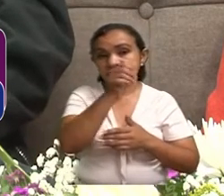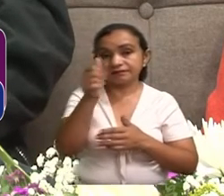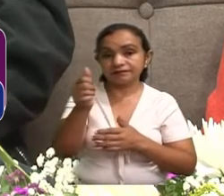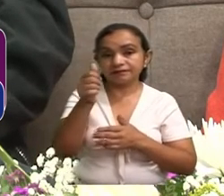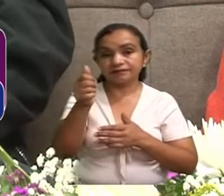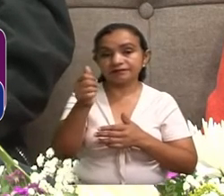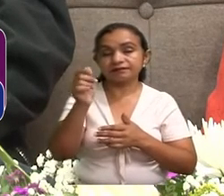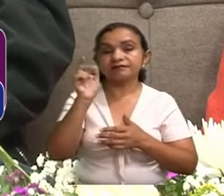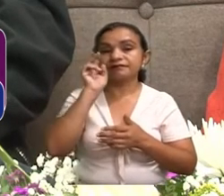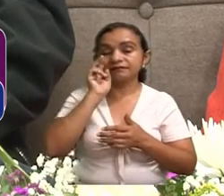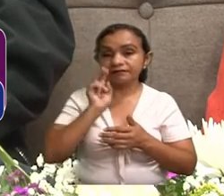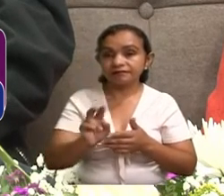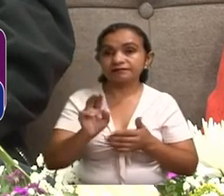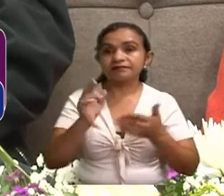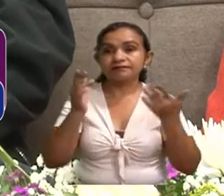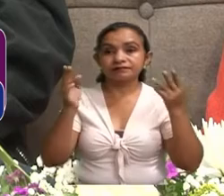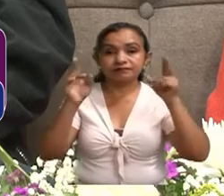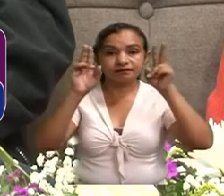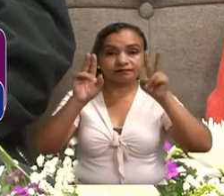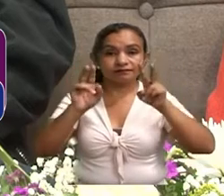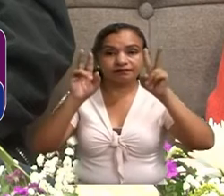sigue, tiene que ver con